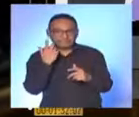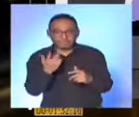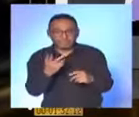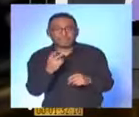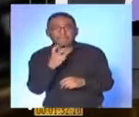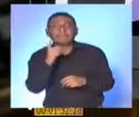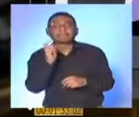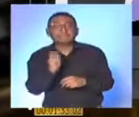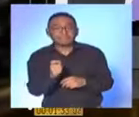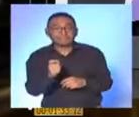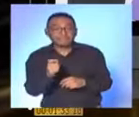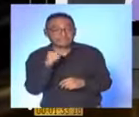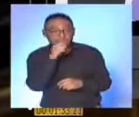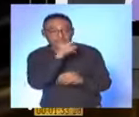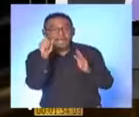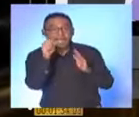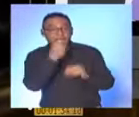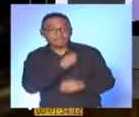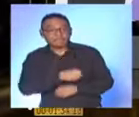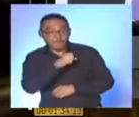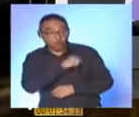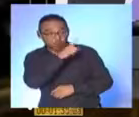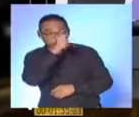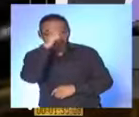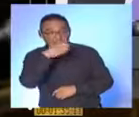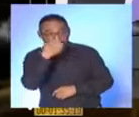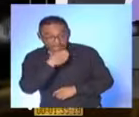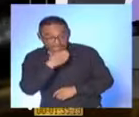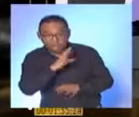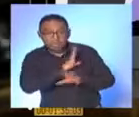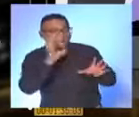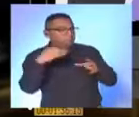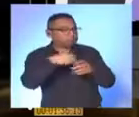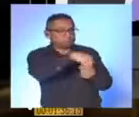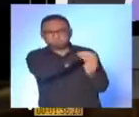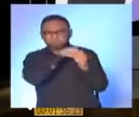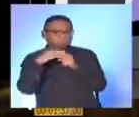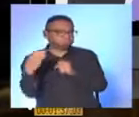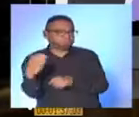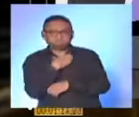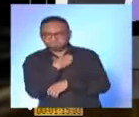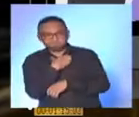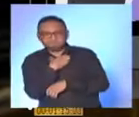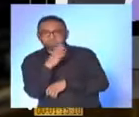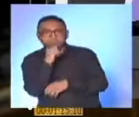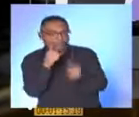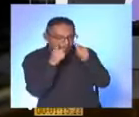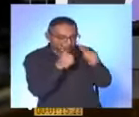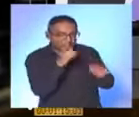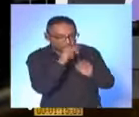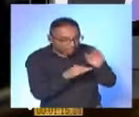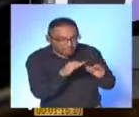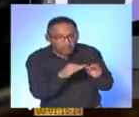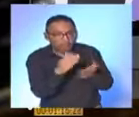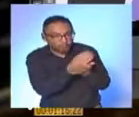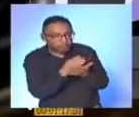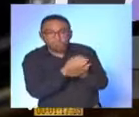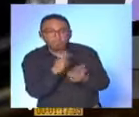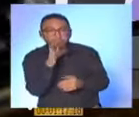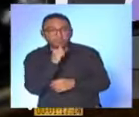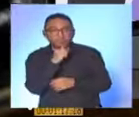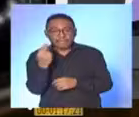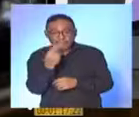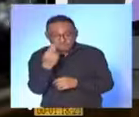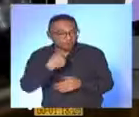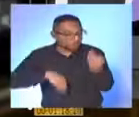que colapsen los sistemas de salud en Lázaro Cárdenas, que se llenen los hospitales. Tenemos que ser muy